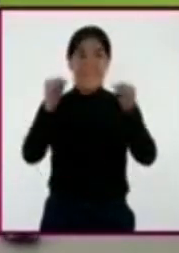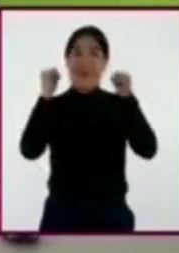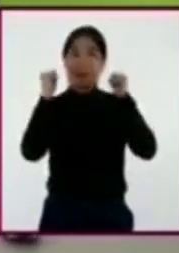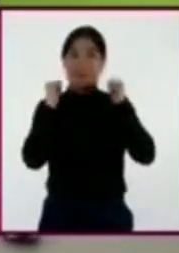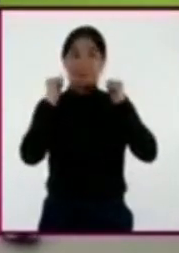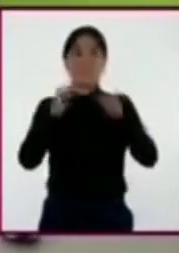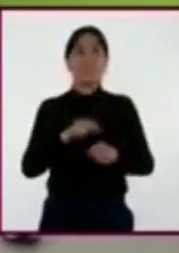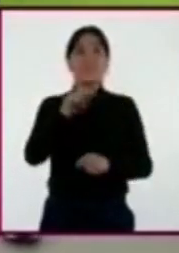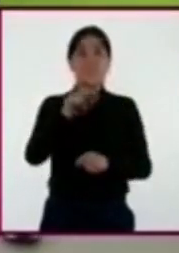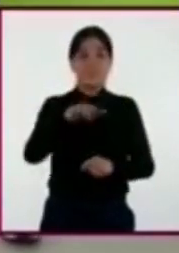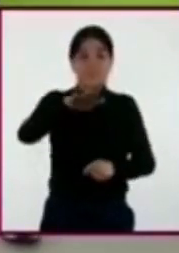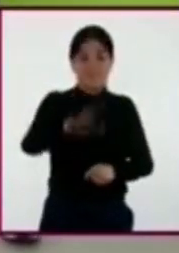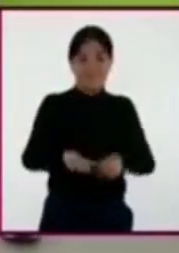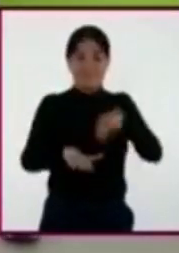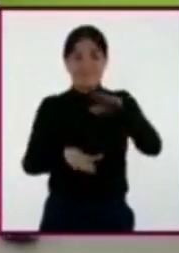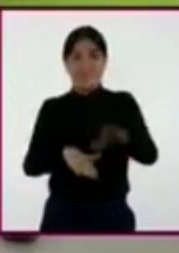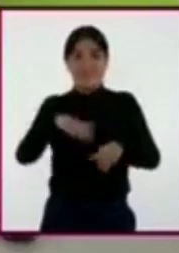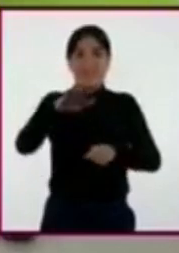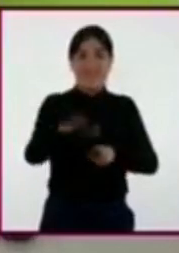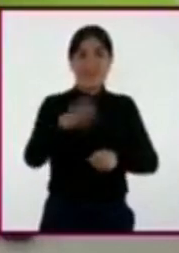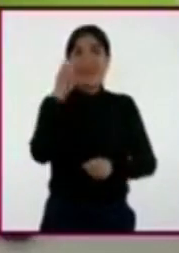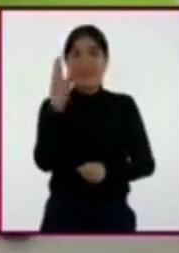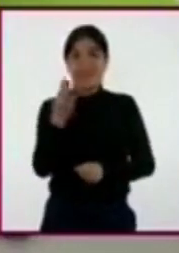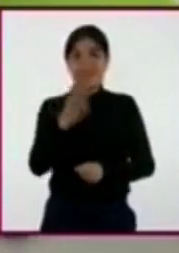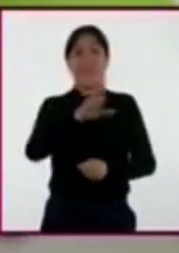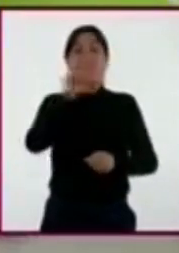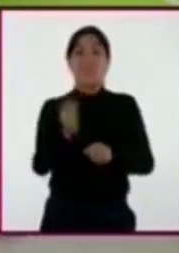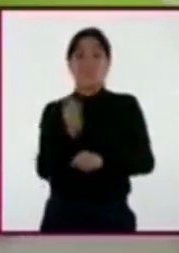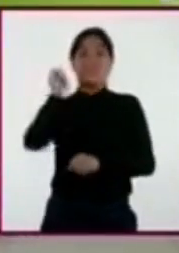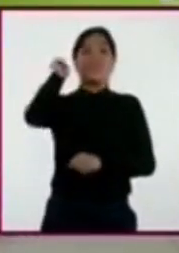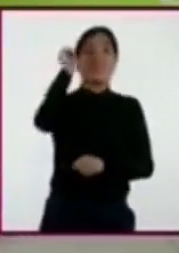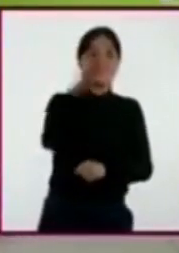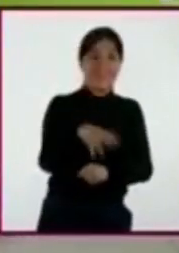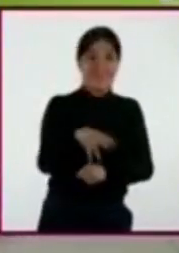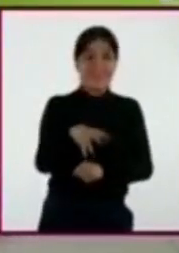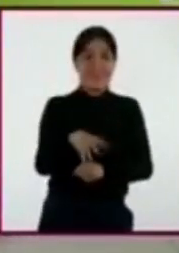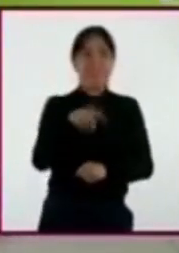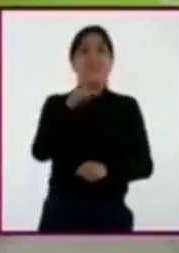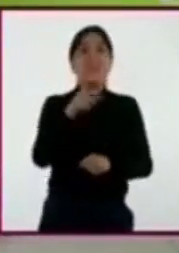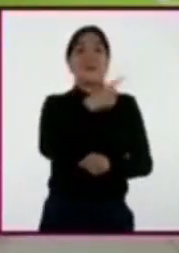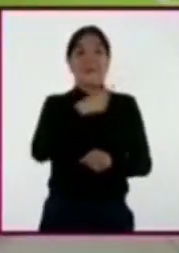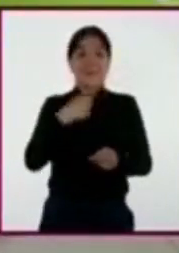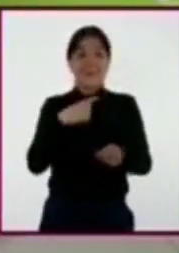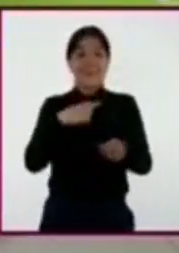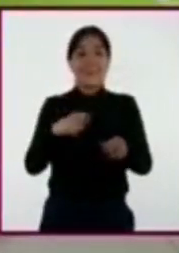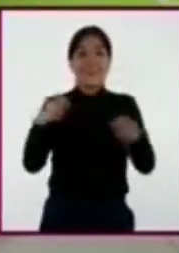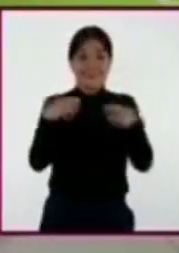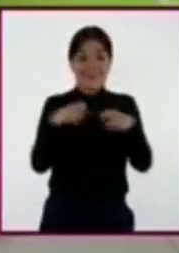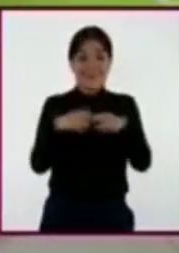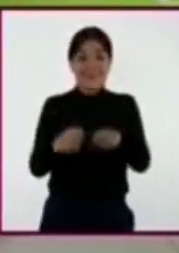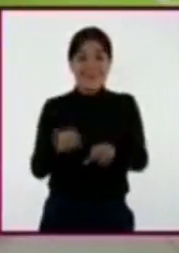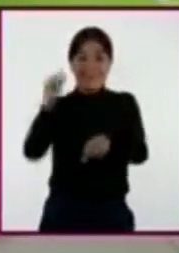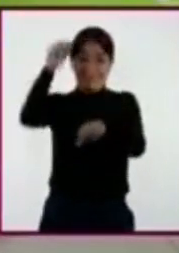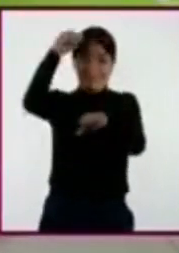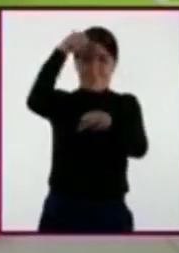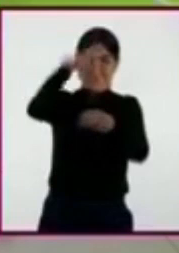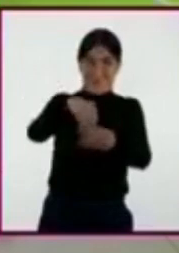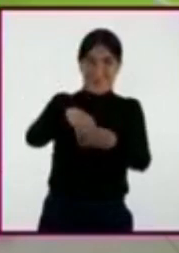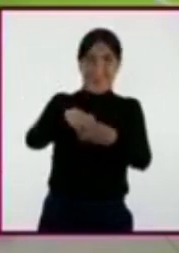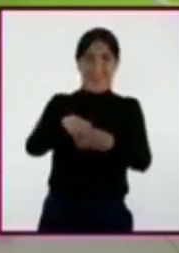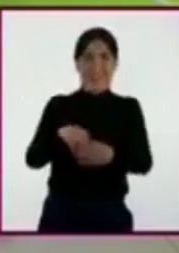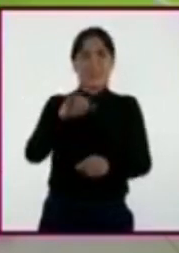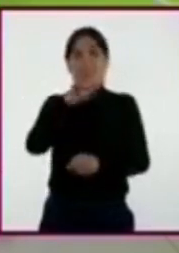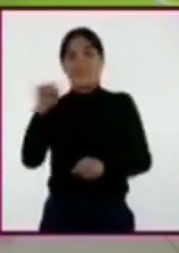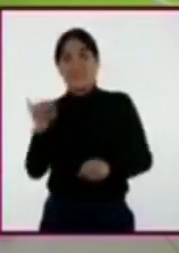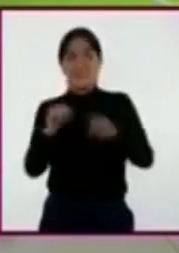a dar sus tres pasos, van a lanzar y van a tratar de atinarle al tenis. Izquierdo,